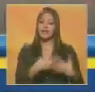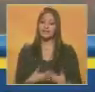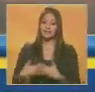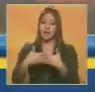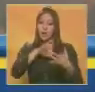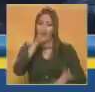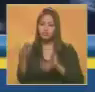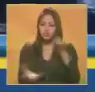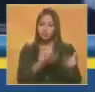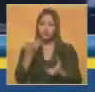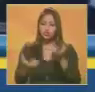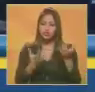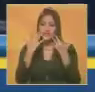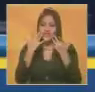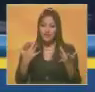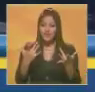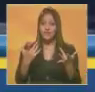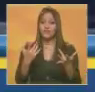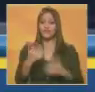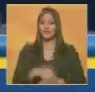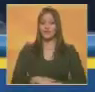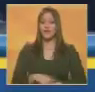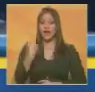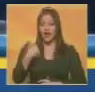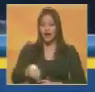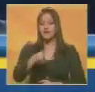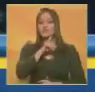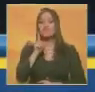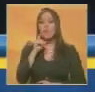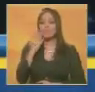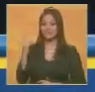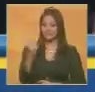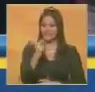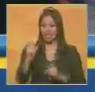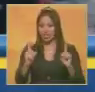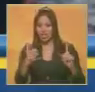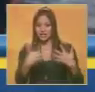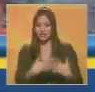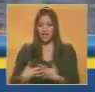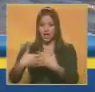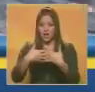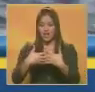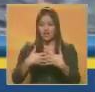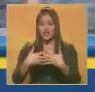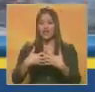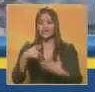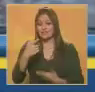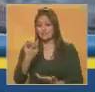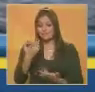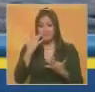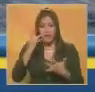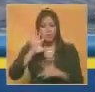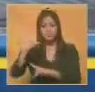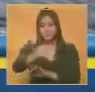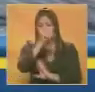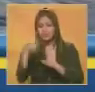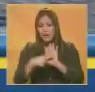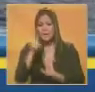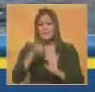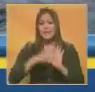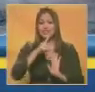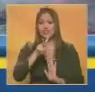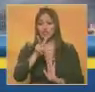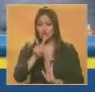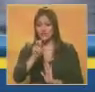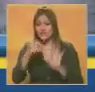un incendio reportado en una zona ubicada entre Reno y Carson City, en el estado de Nevada, arrasó con